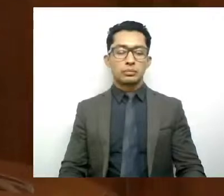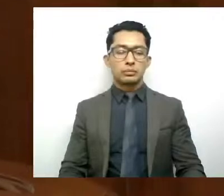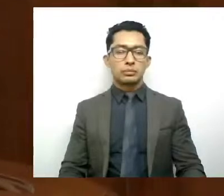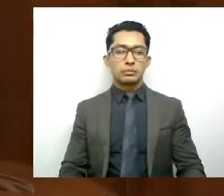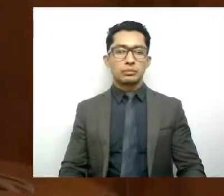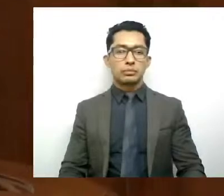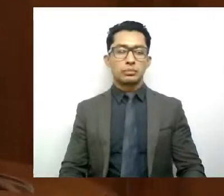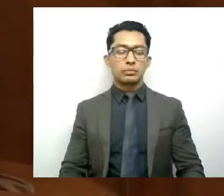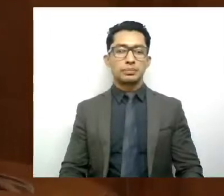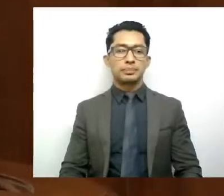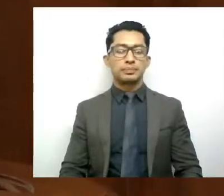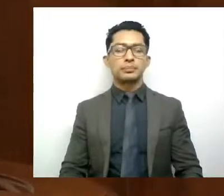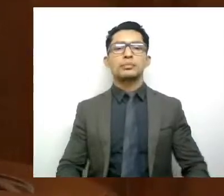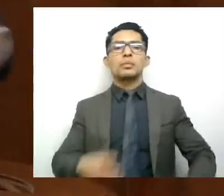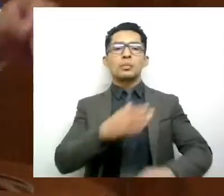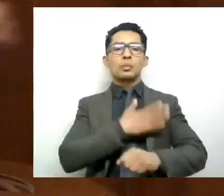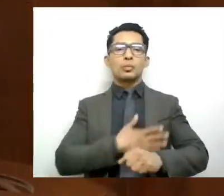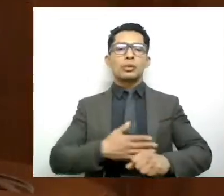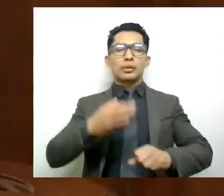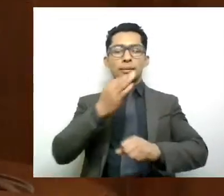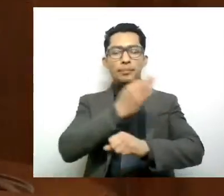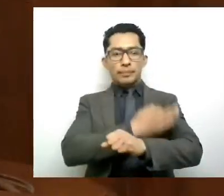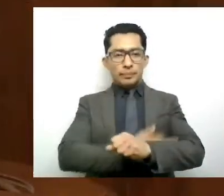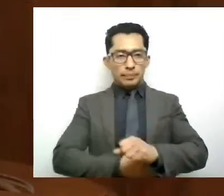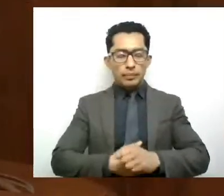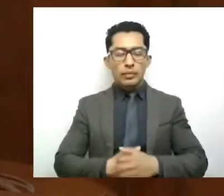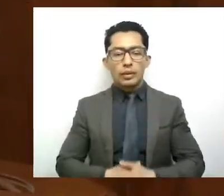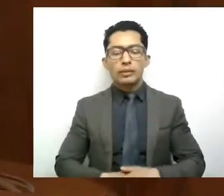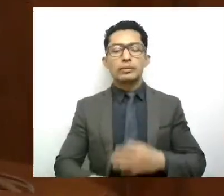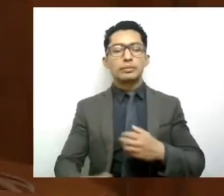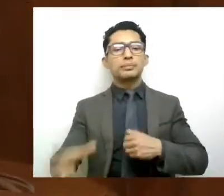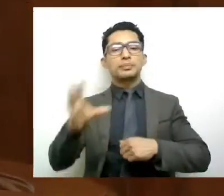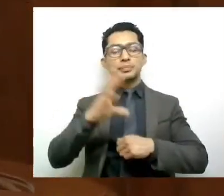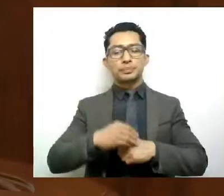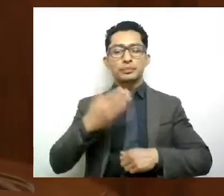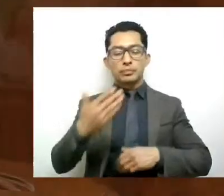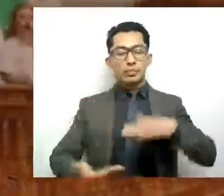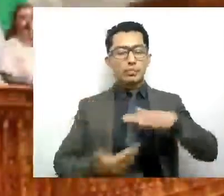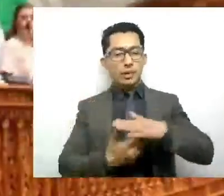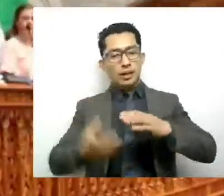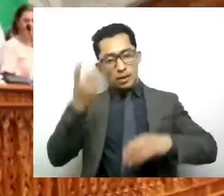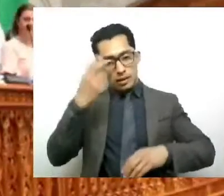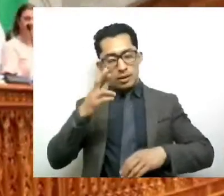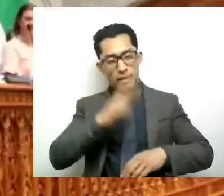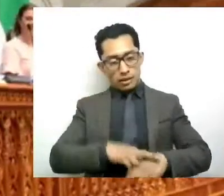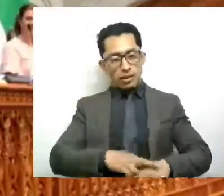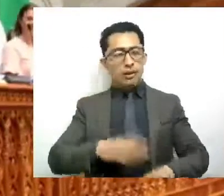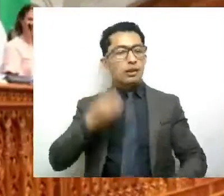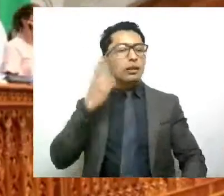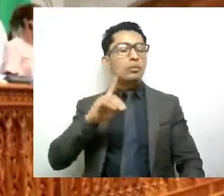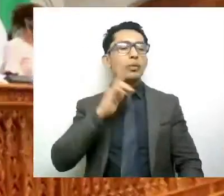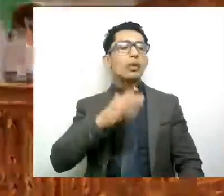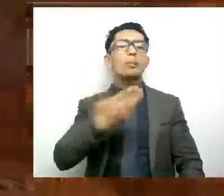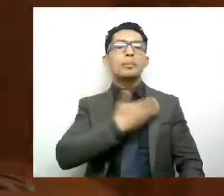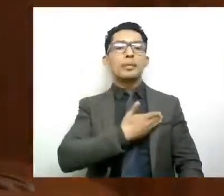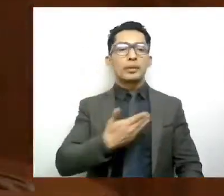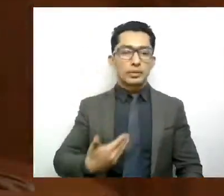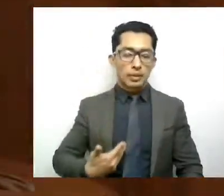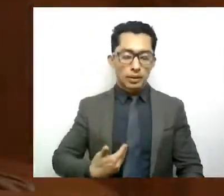buenas tardes. Con el permiso de la mesa directiva, de la diputada presidenta,